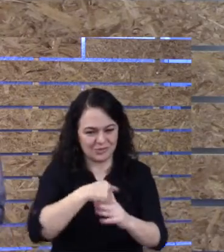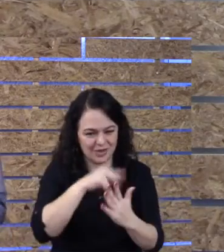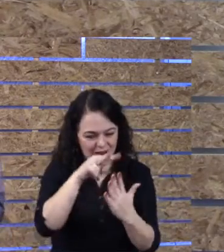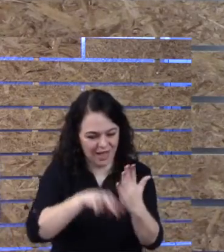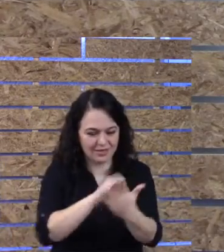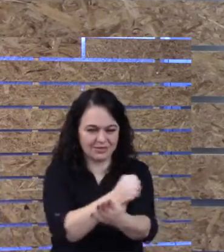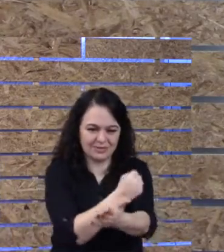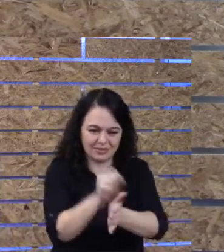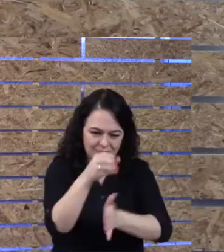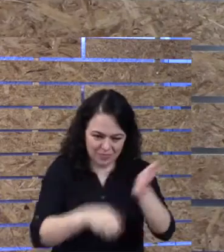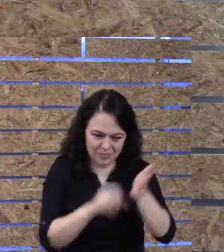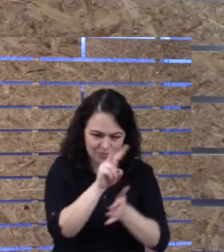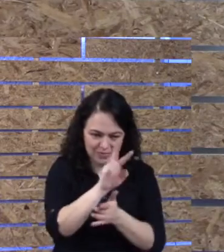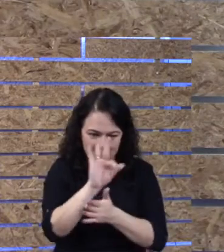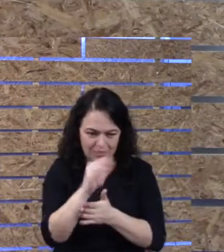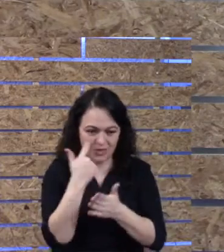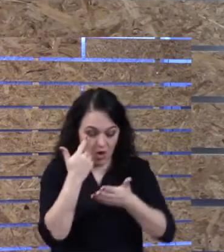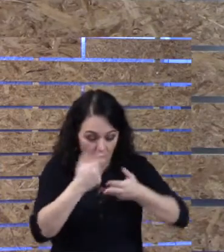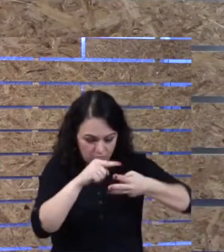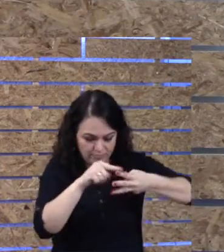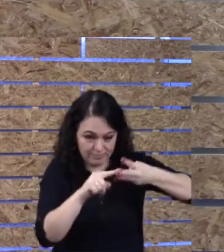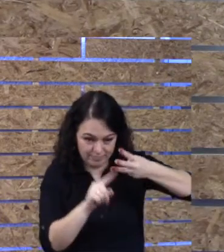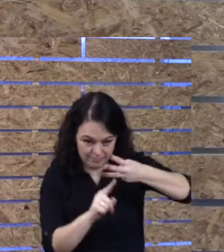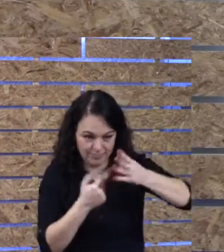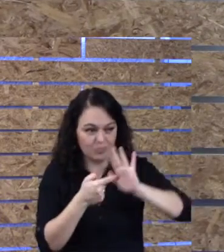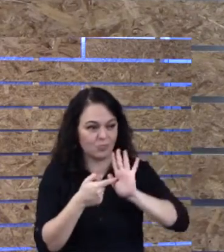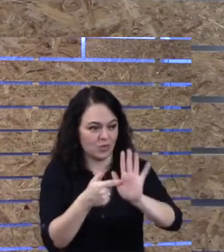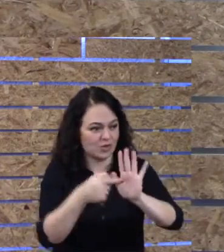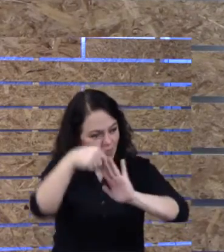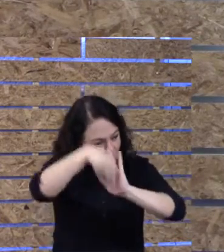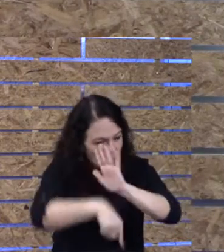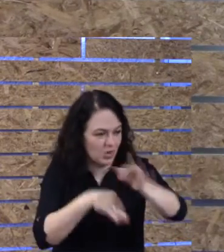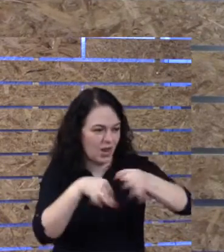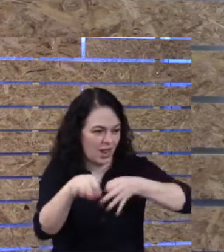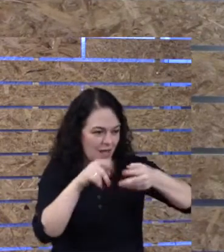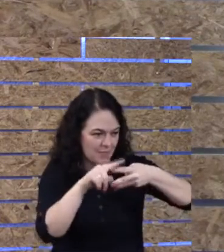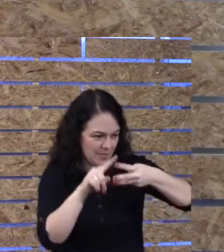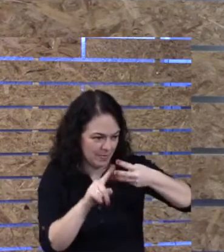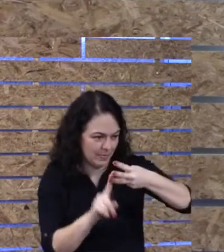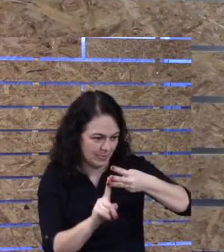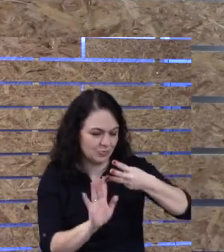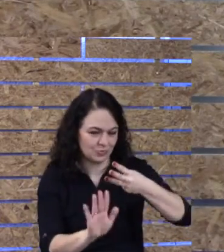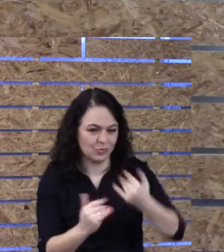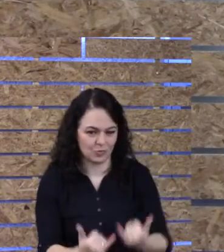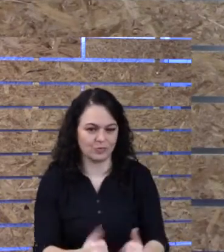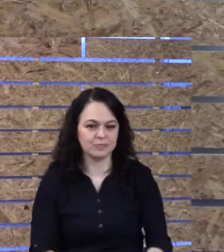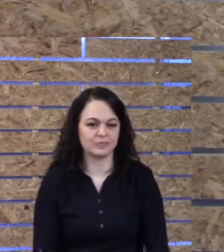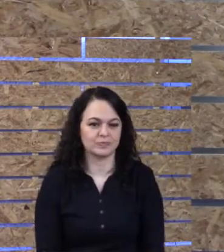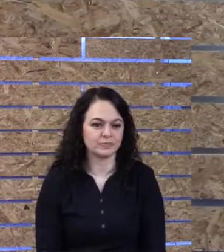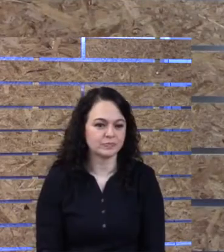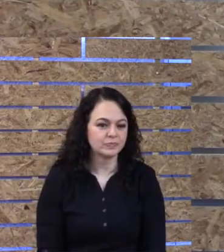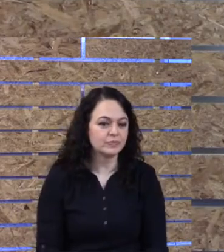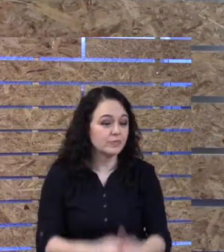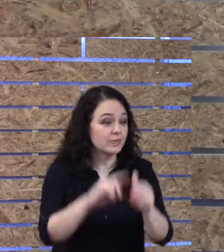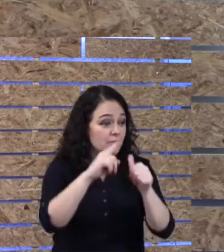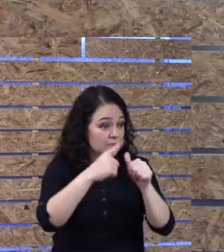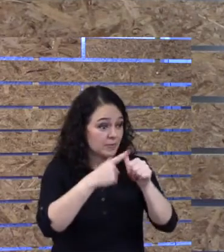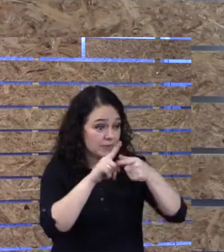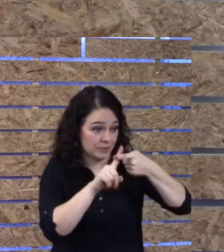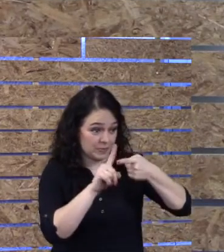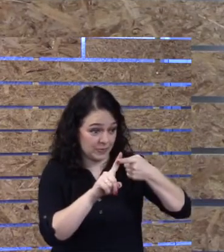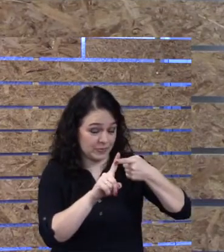Desarrollemos entonces ese pequeño bosquejo para nuestra reflexión del día de hoy. El primer error